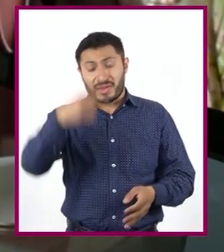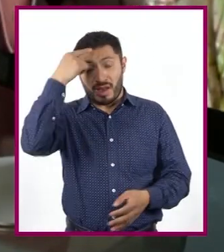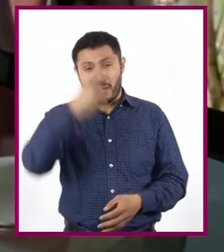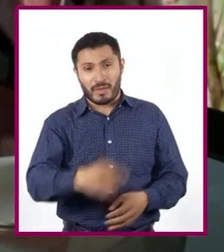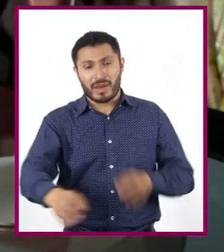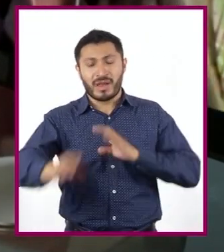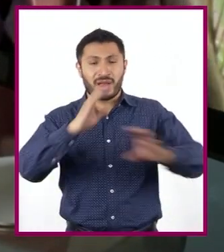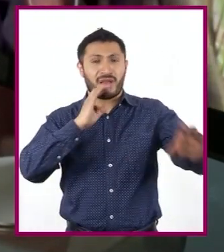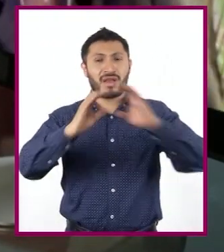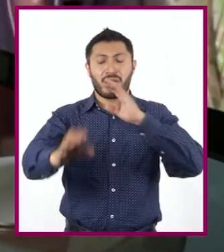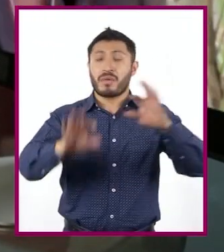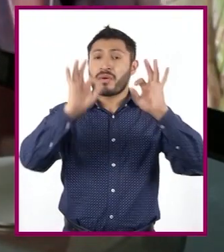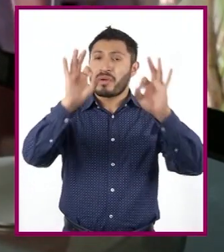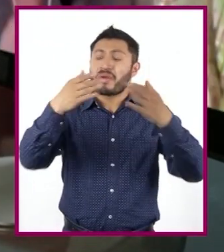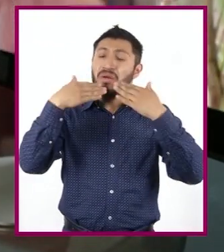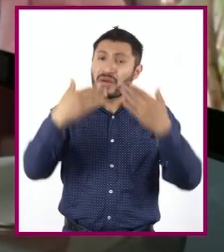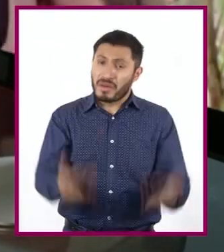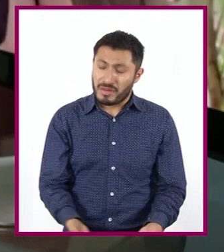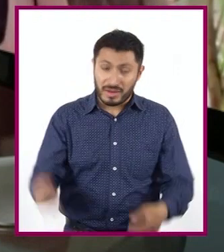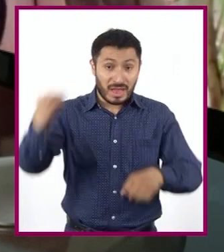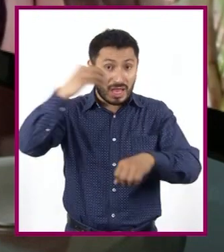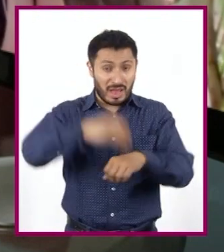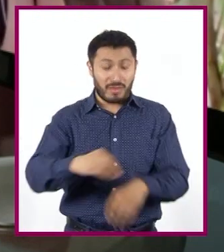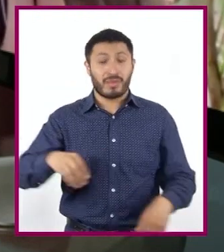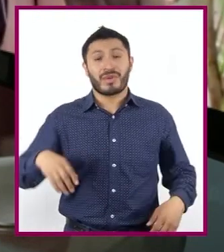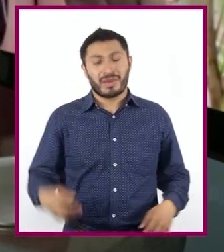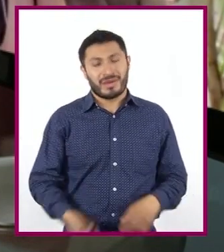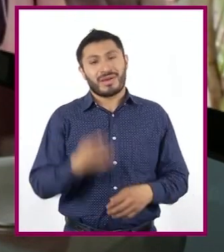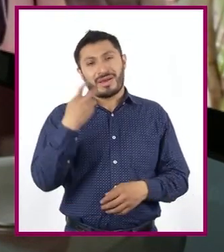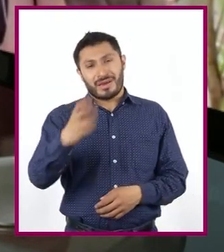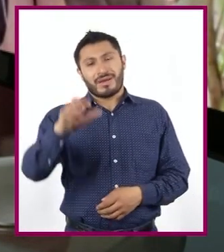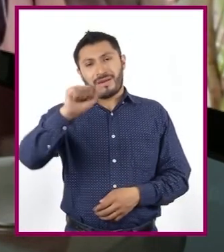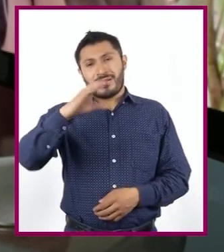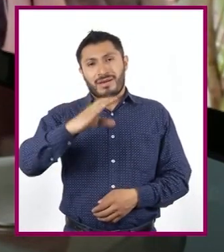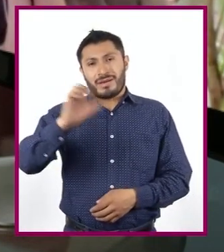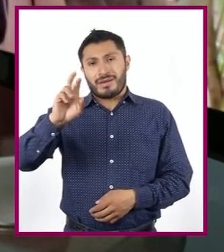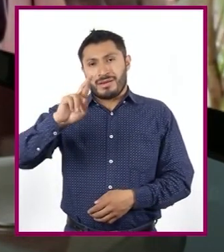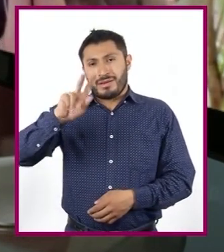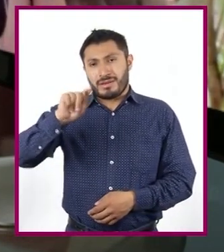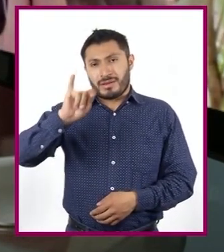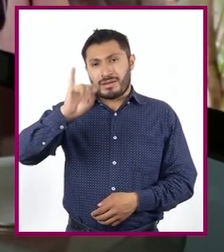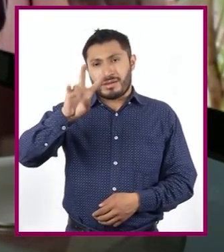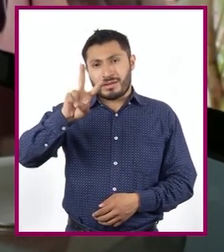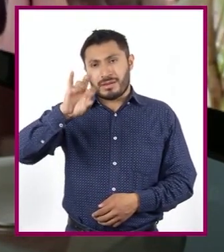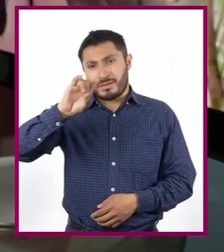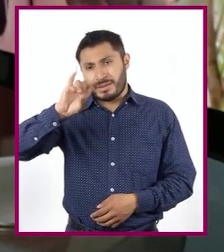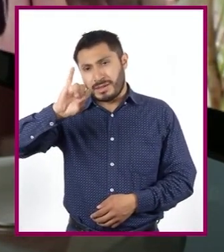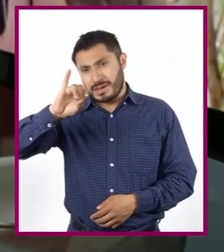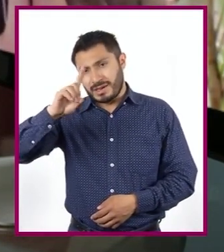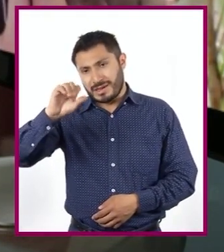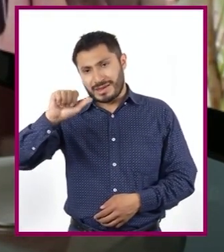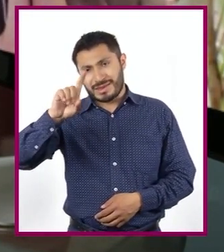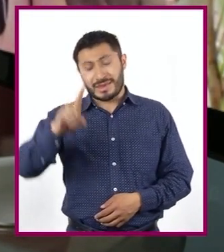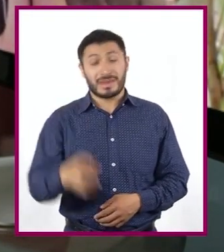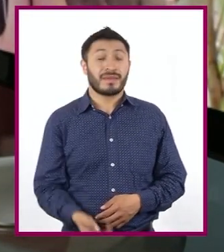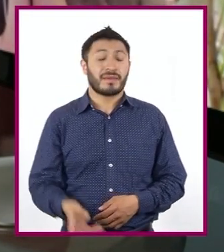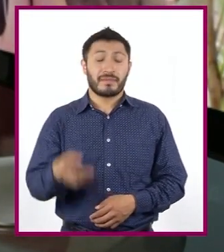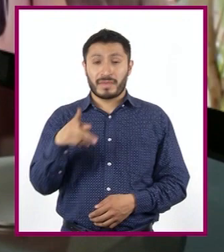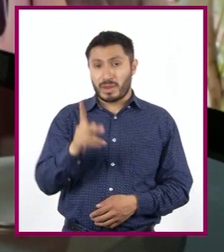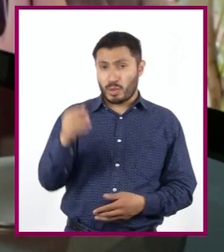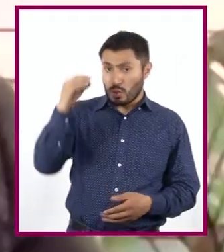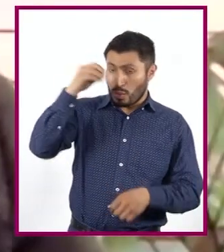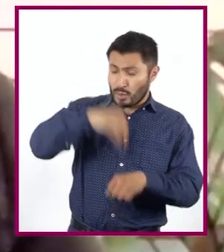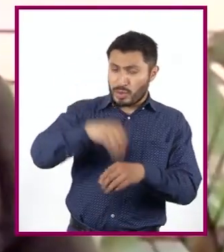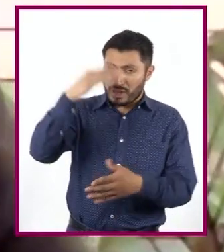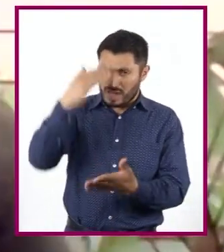de la escritura, por supuesto, pero sí debo aclarar que siempre el escritor, antes que otra cosa, es un lector. Eso es muy, muy